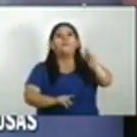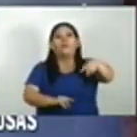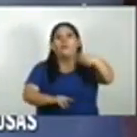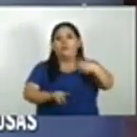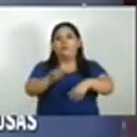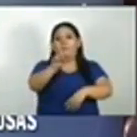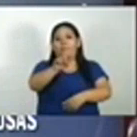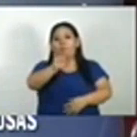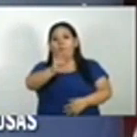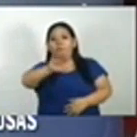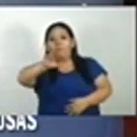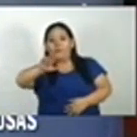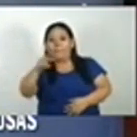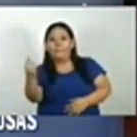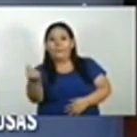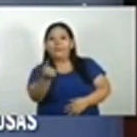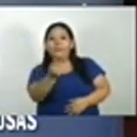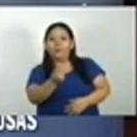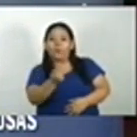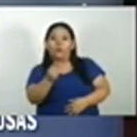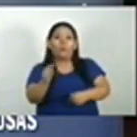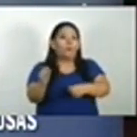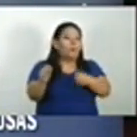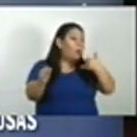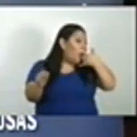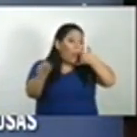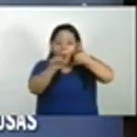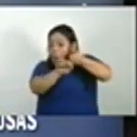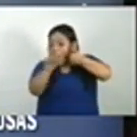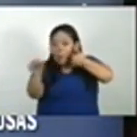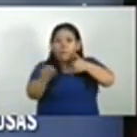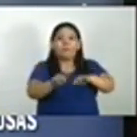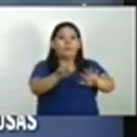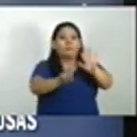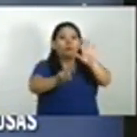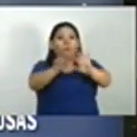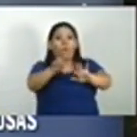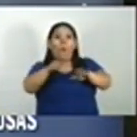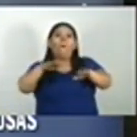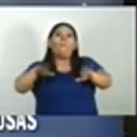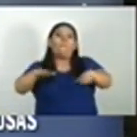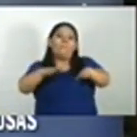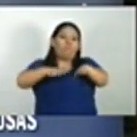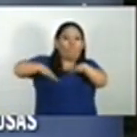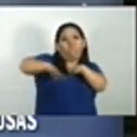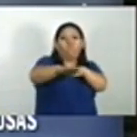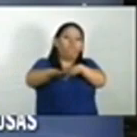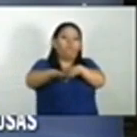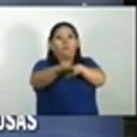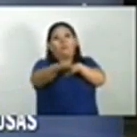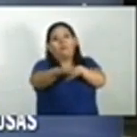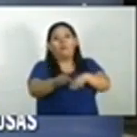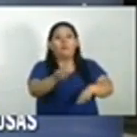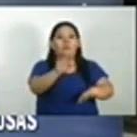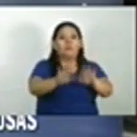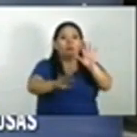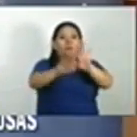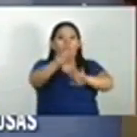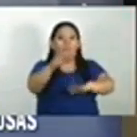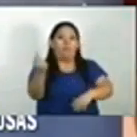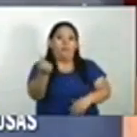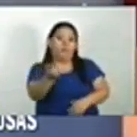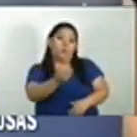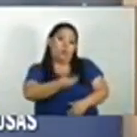de 153 que fallecieron por distraerse al conducir, otros 62 por invasión de carril, 17 por imprudencia del